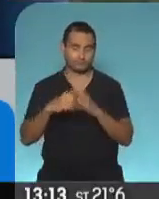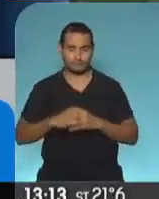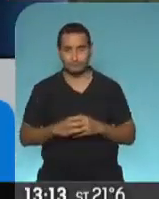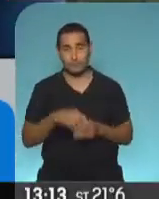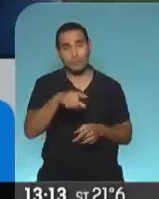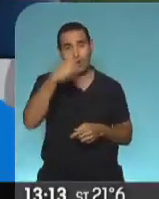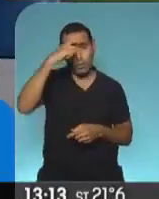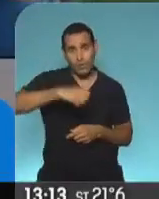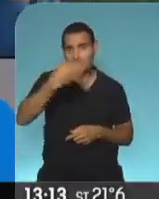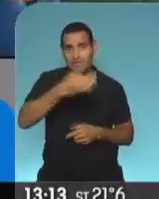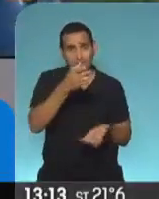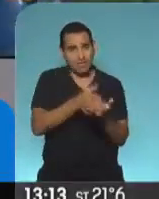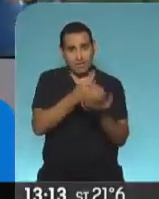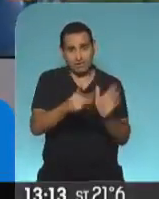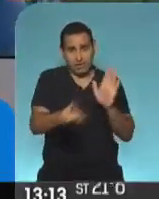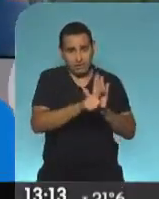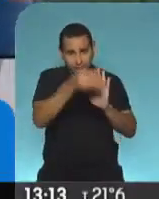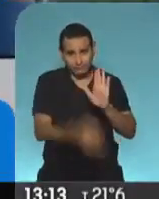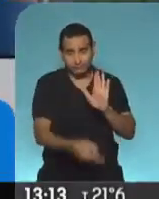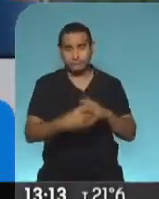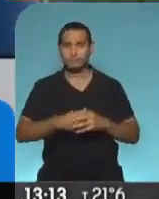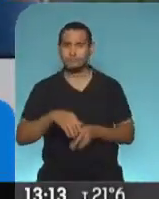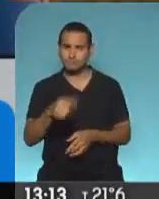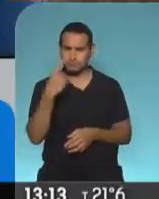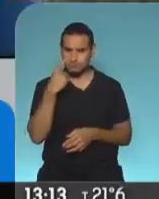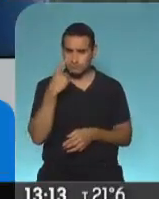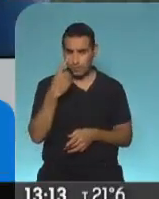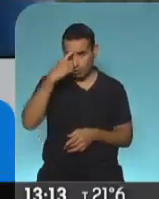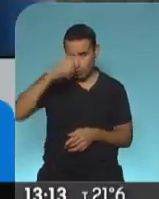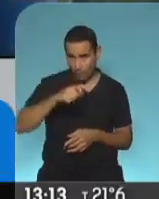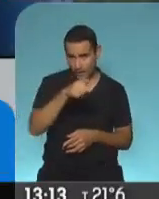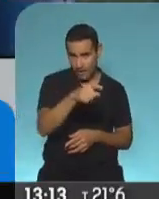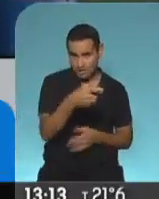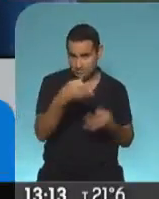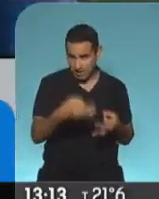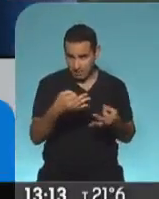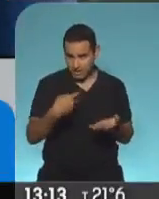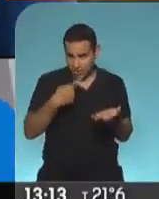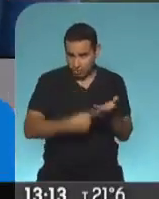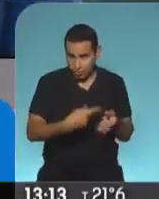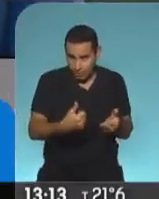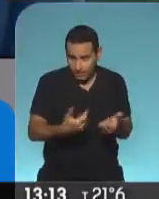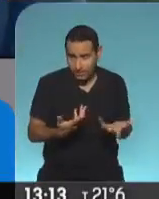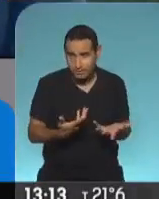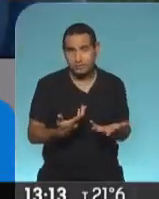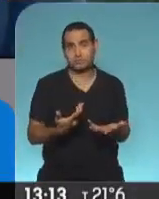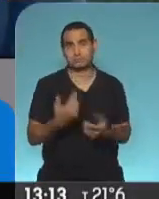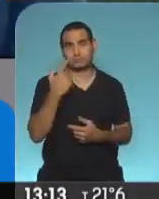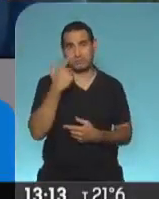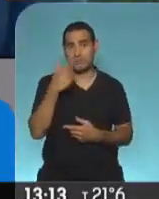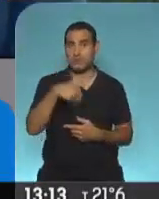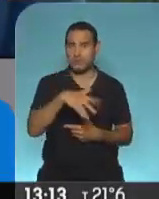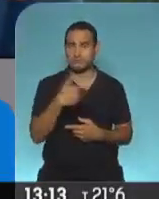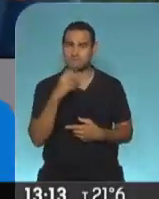que los jueces apliquen el derecho. Doctor, ¿considera entonces, a partir de sus palabras, que los jueces están a la altura de las circunstancias, teniendo en cuenta lo que podría ser una